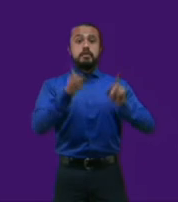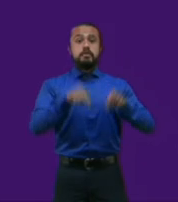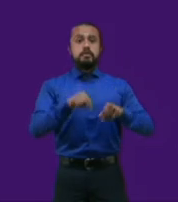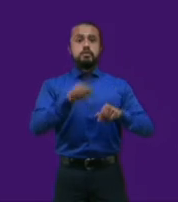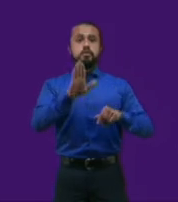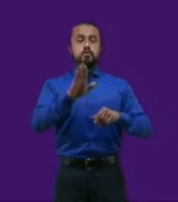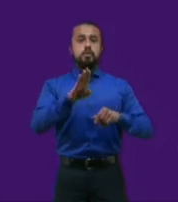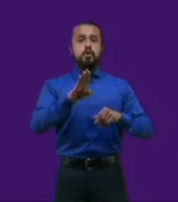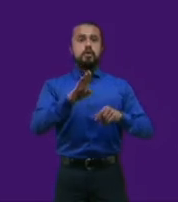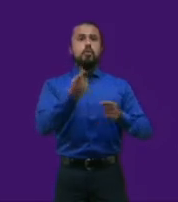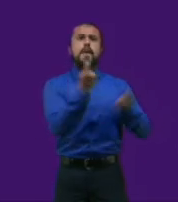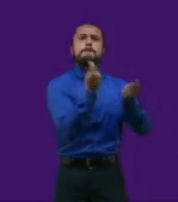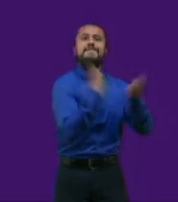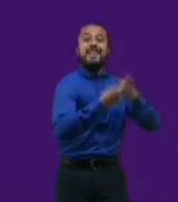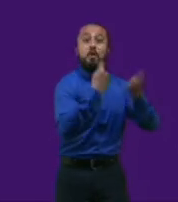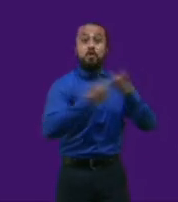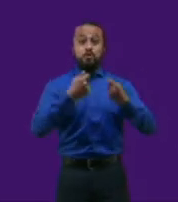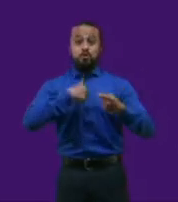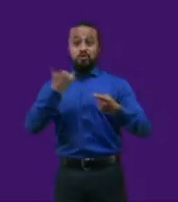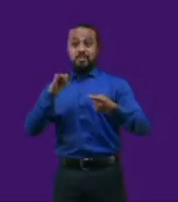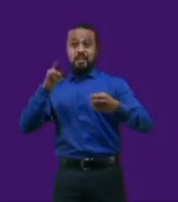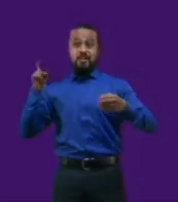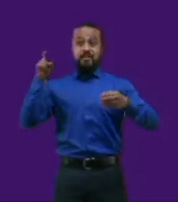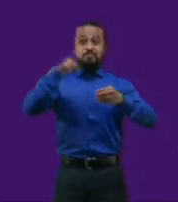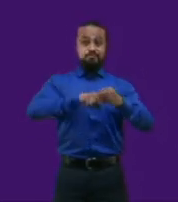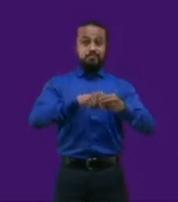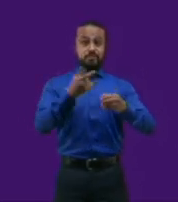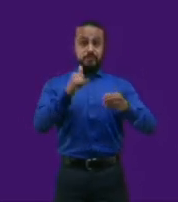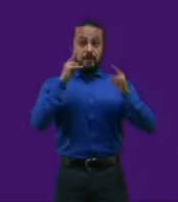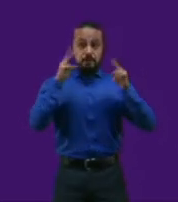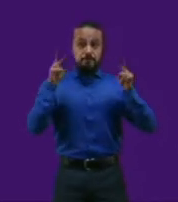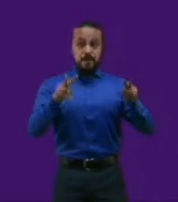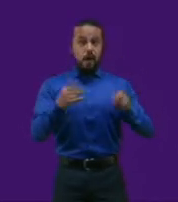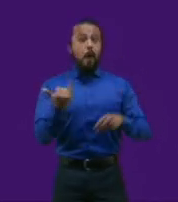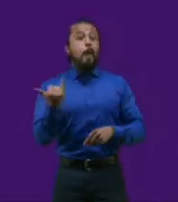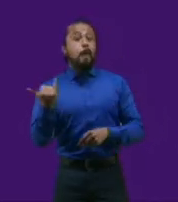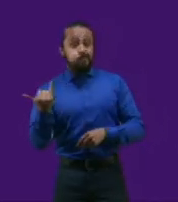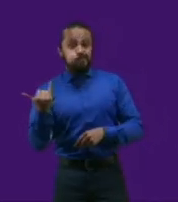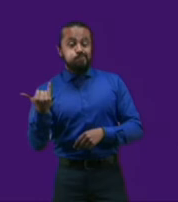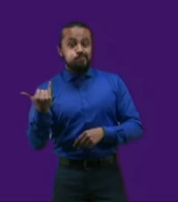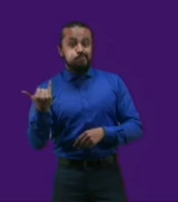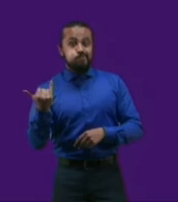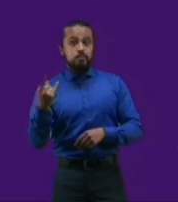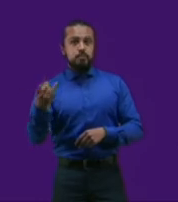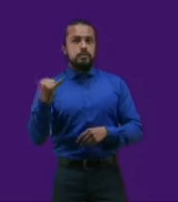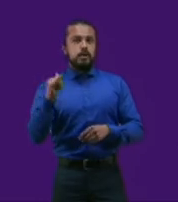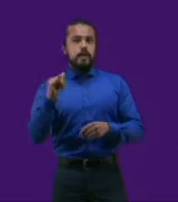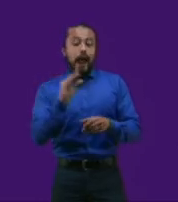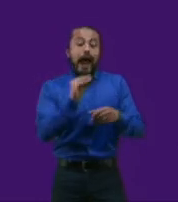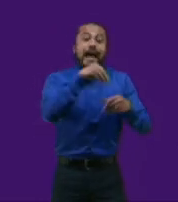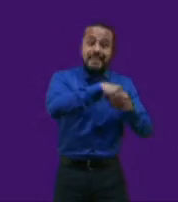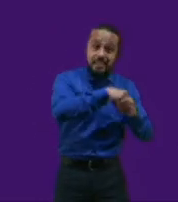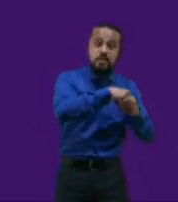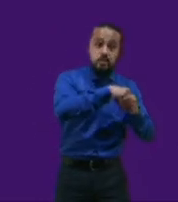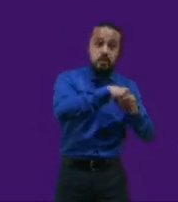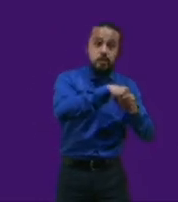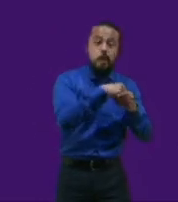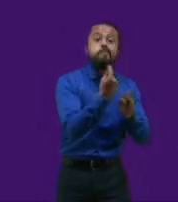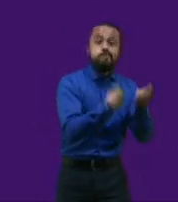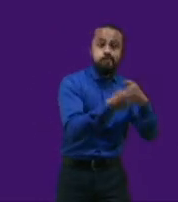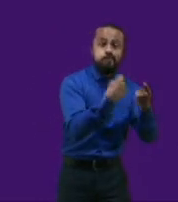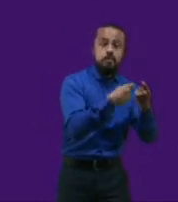cuando tú te metes al negocio, digamos, y estás ahí, pero también tienes que estar on the business, que es como fuera,